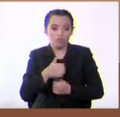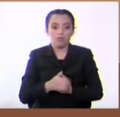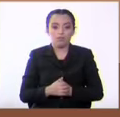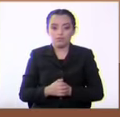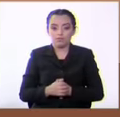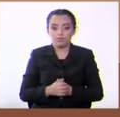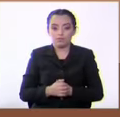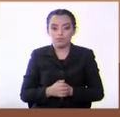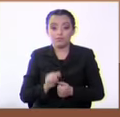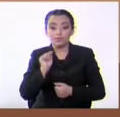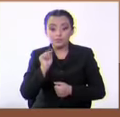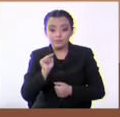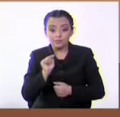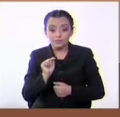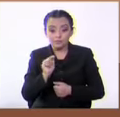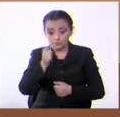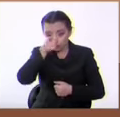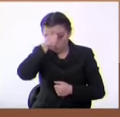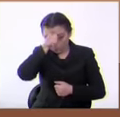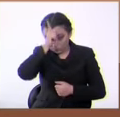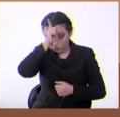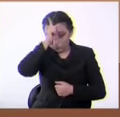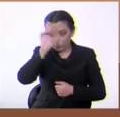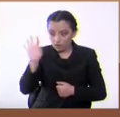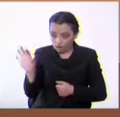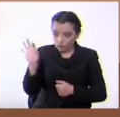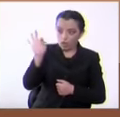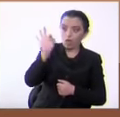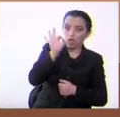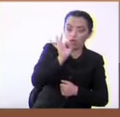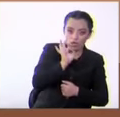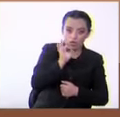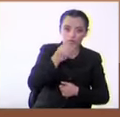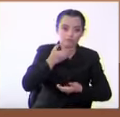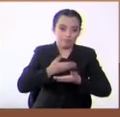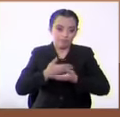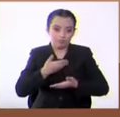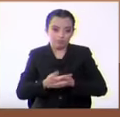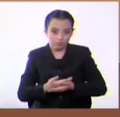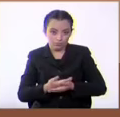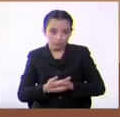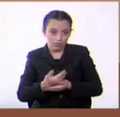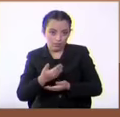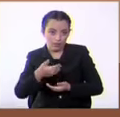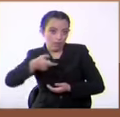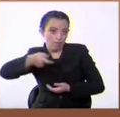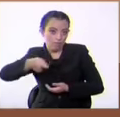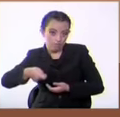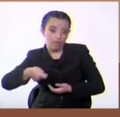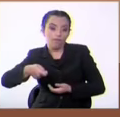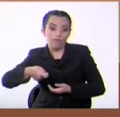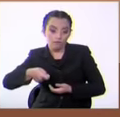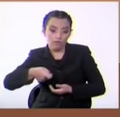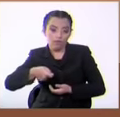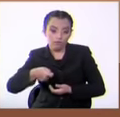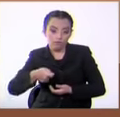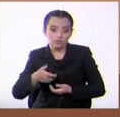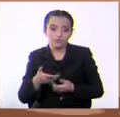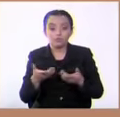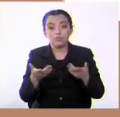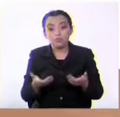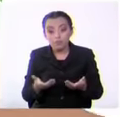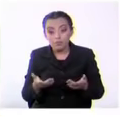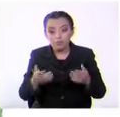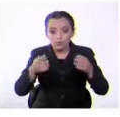Así, este tipo de cuerno será seleccionado en los machos, aun cuando eso les dificulte encontrar refugio fácilmente contra